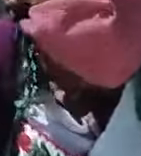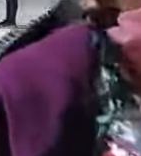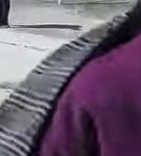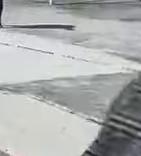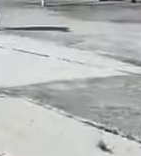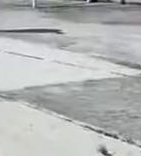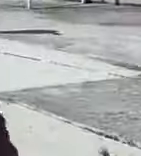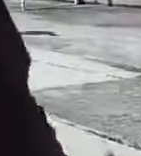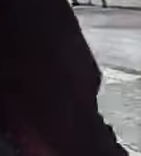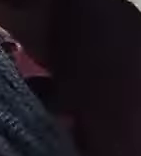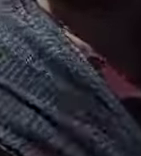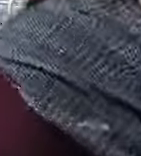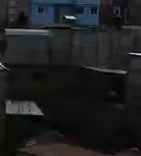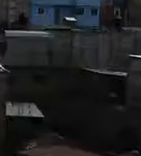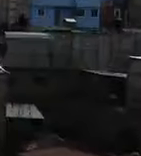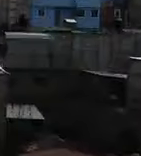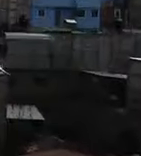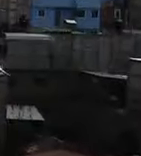le corresponde.